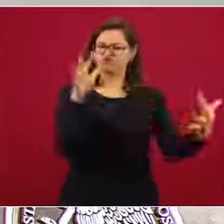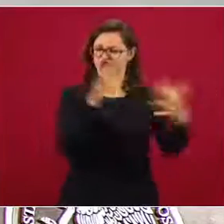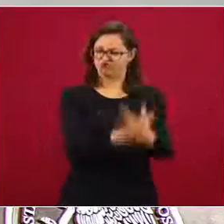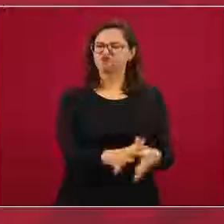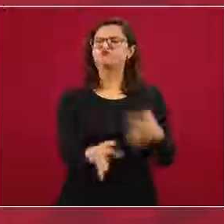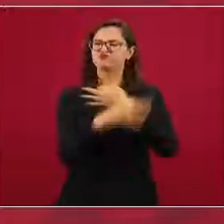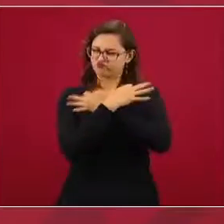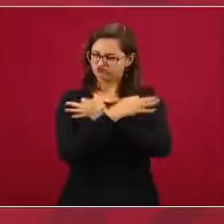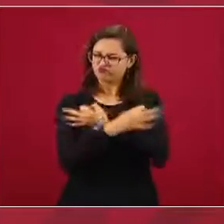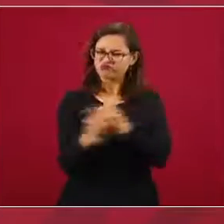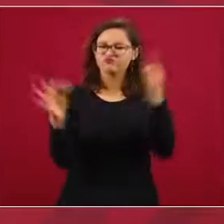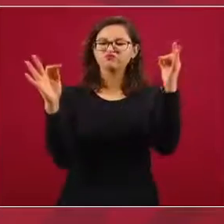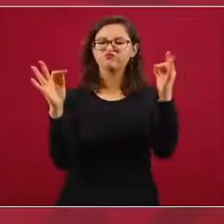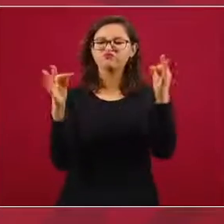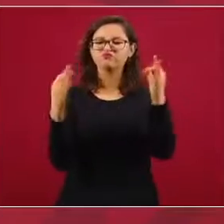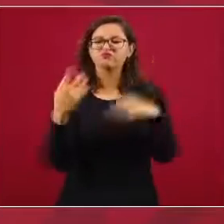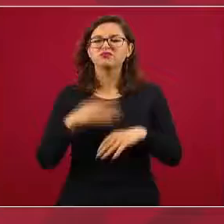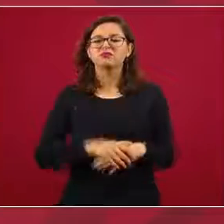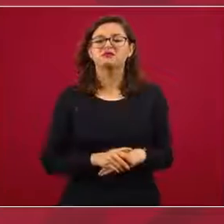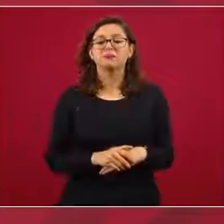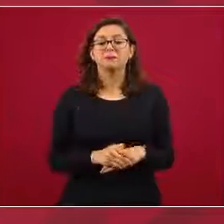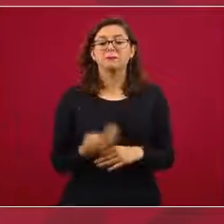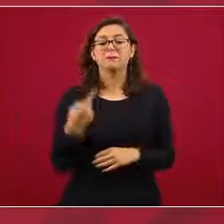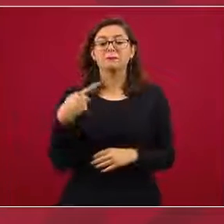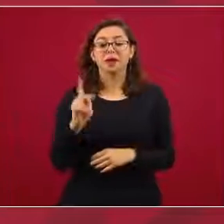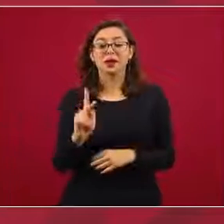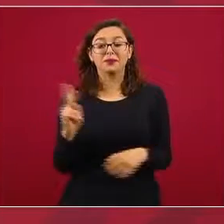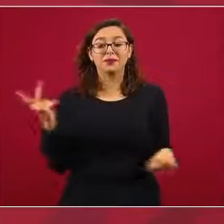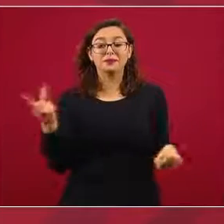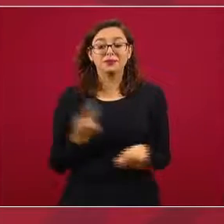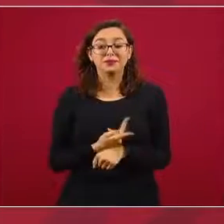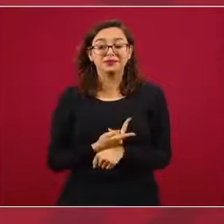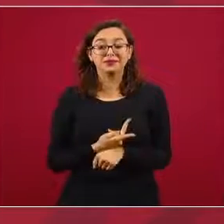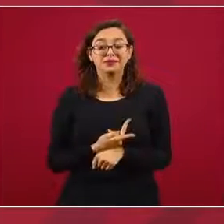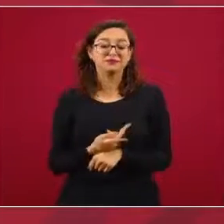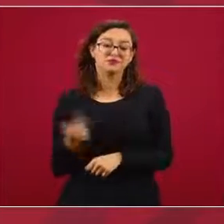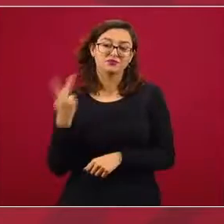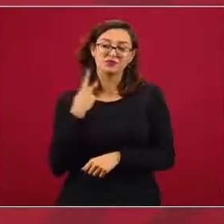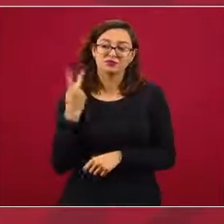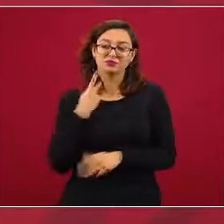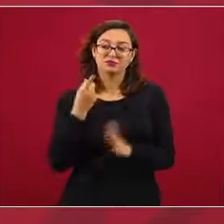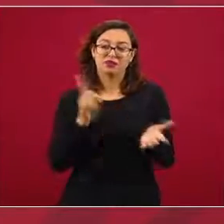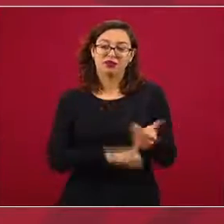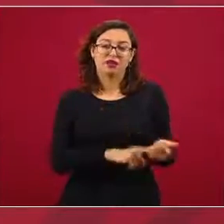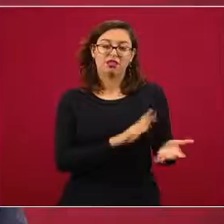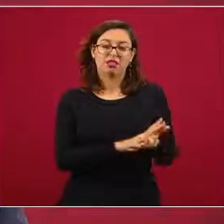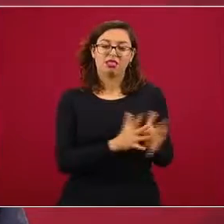y la delincuencia de cuello blanco gozaba de impunidad.